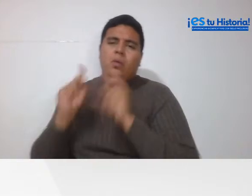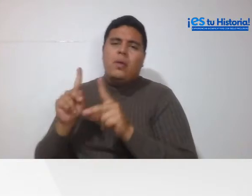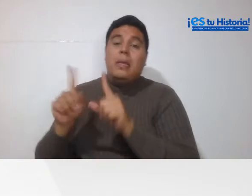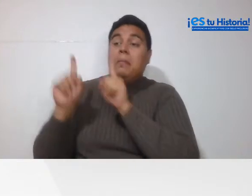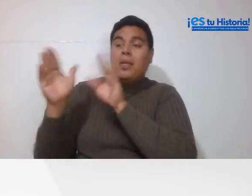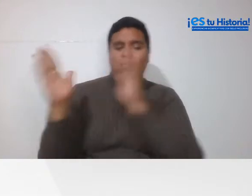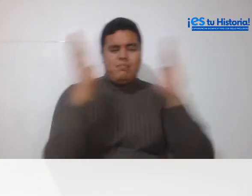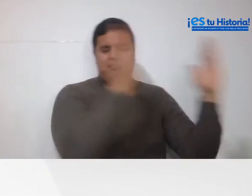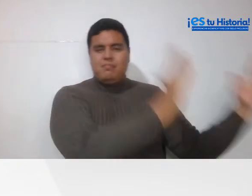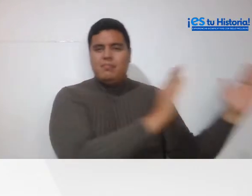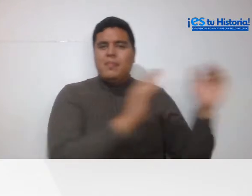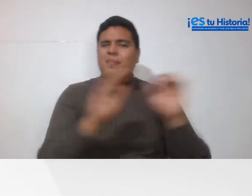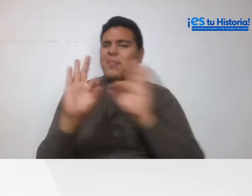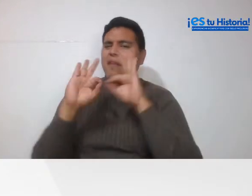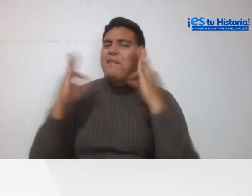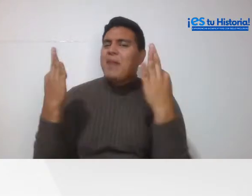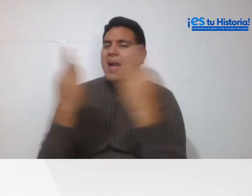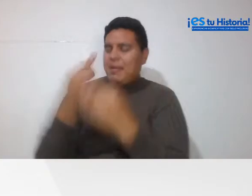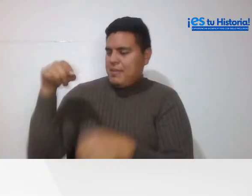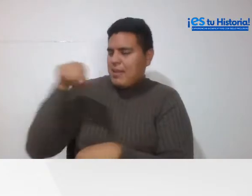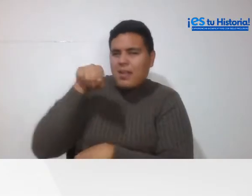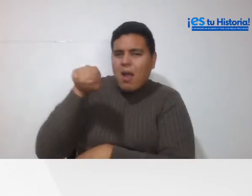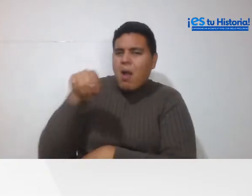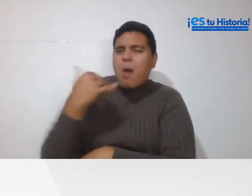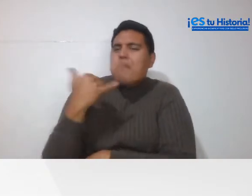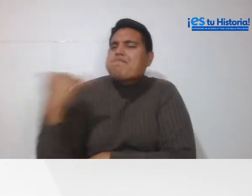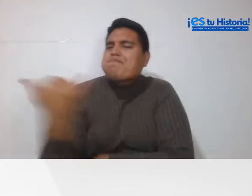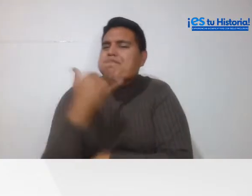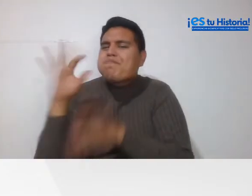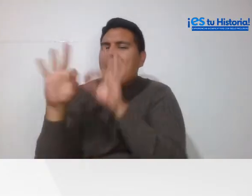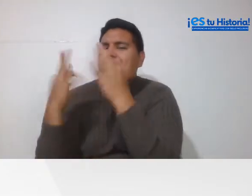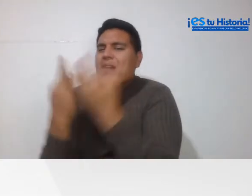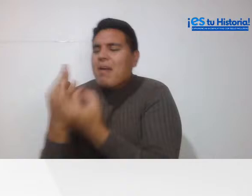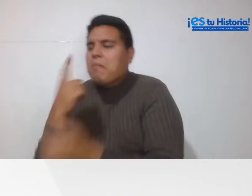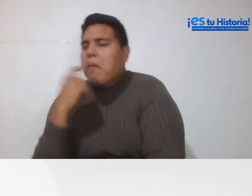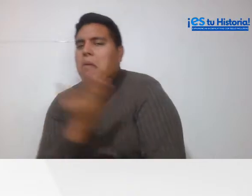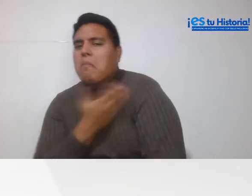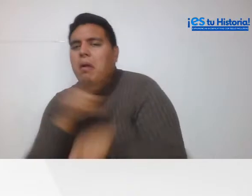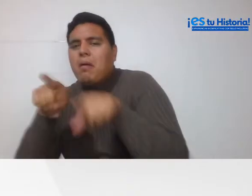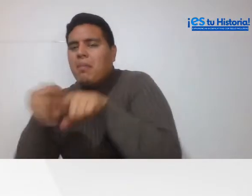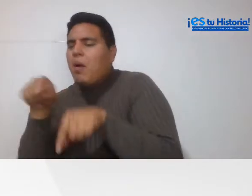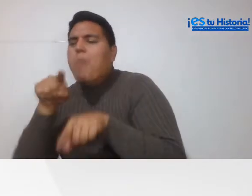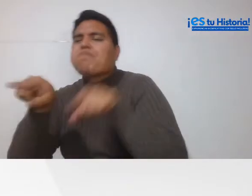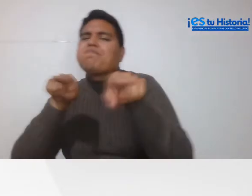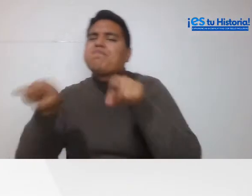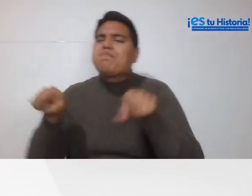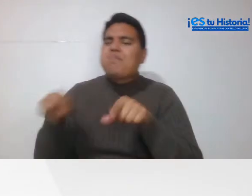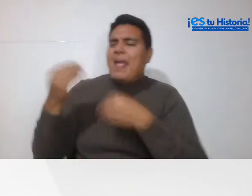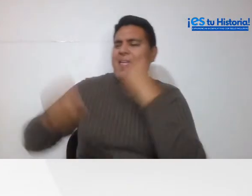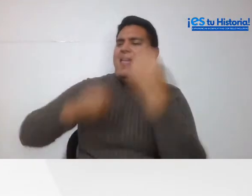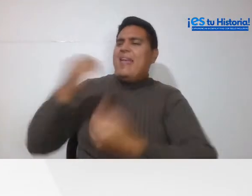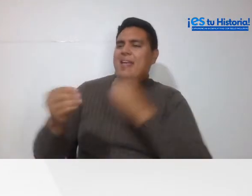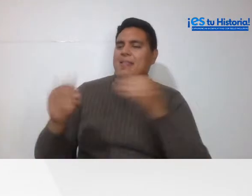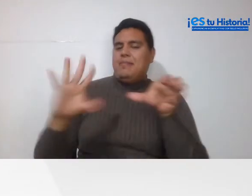familia con el hijo, en ese caso que está con educación inclusiva?